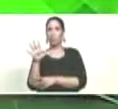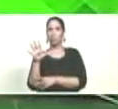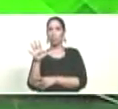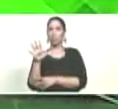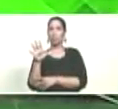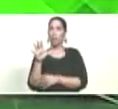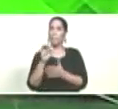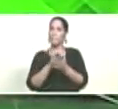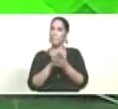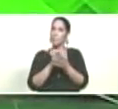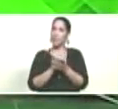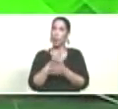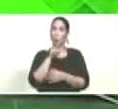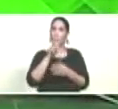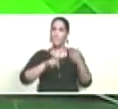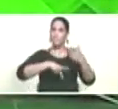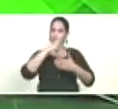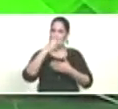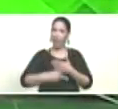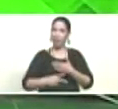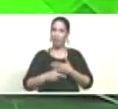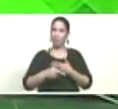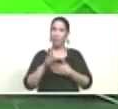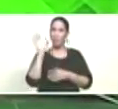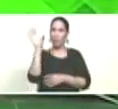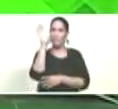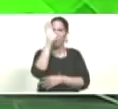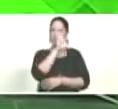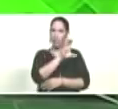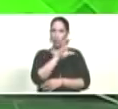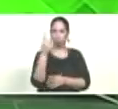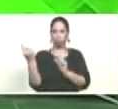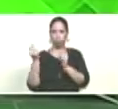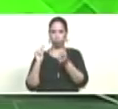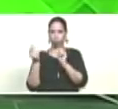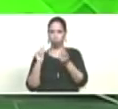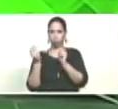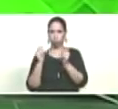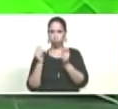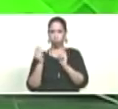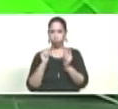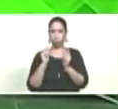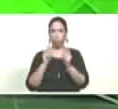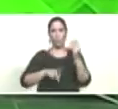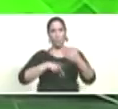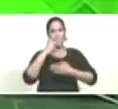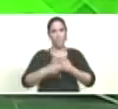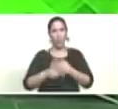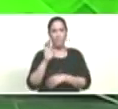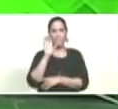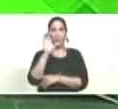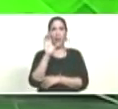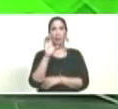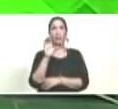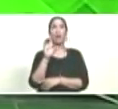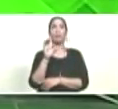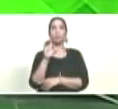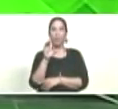El plan de la patria, estado por estado. El plan de la patria, rubro por